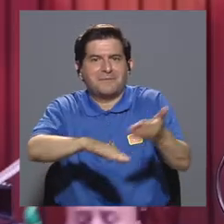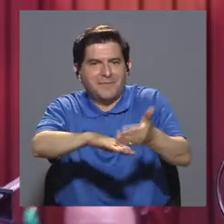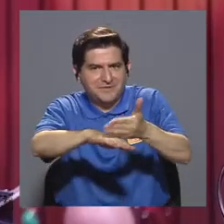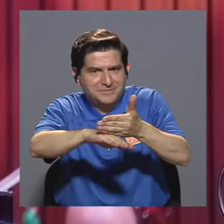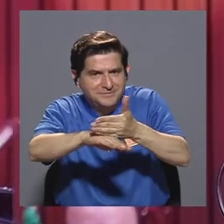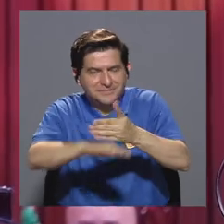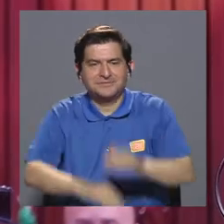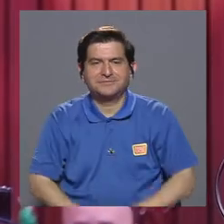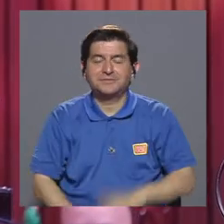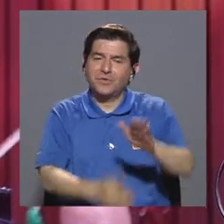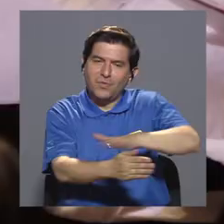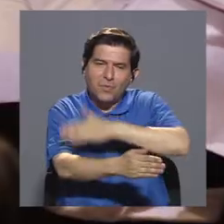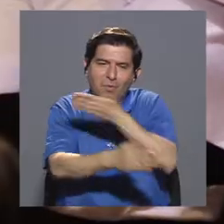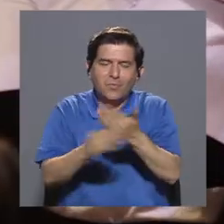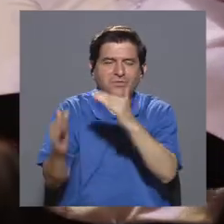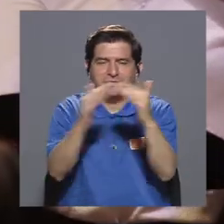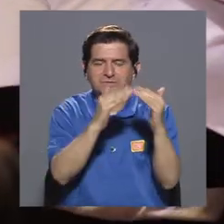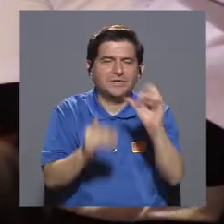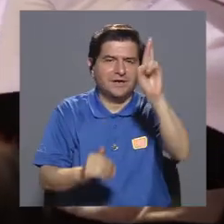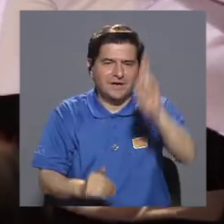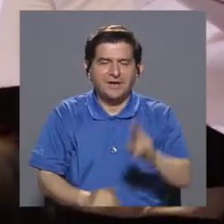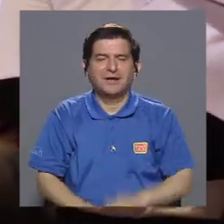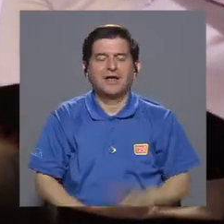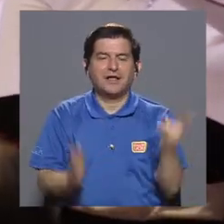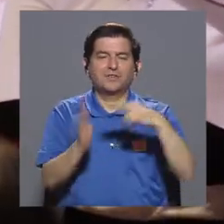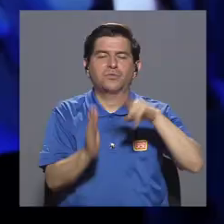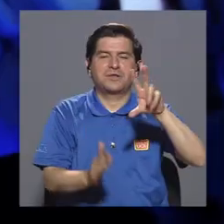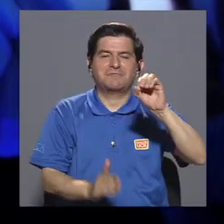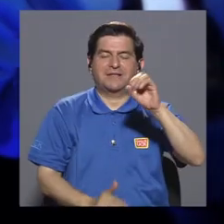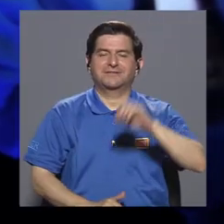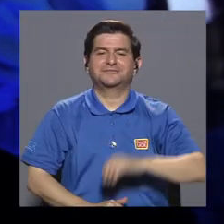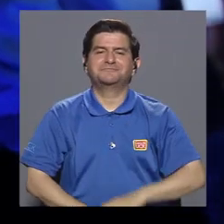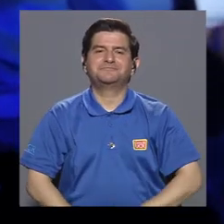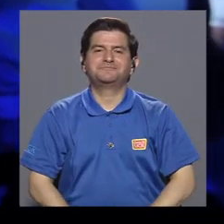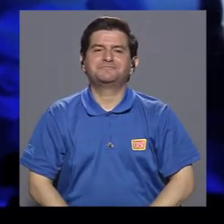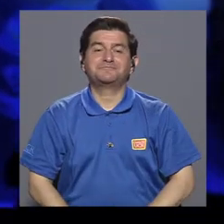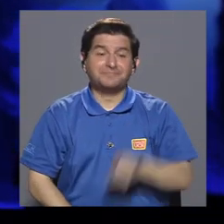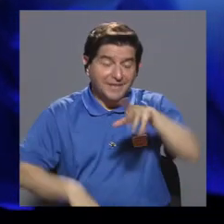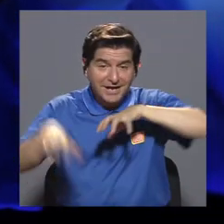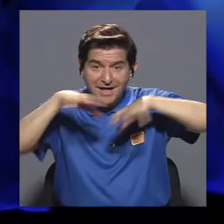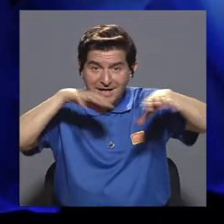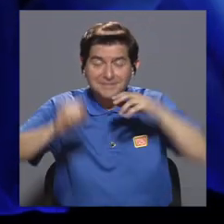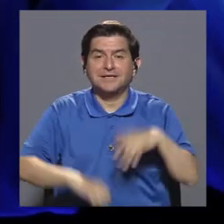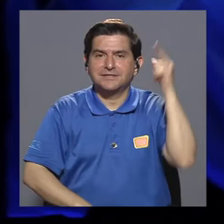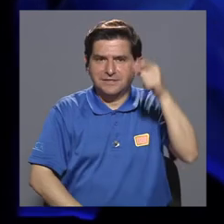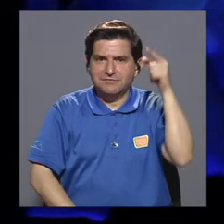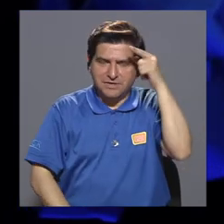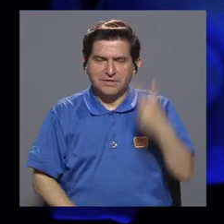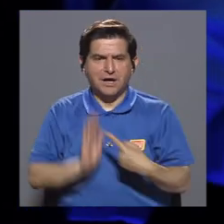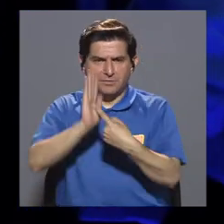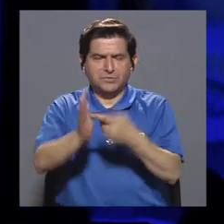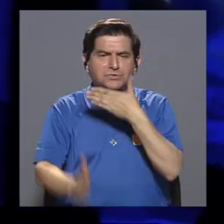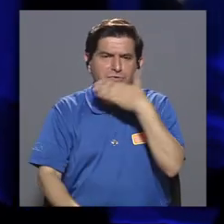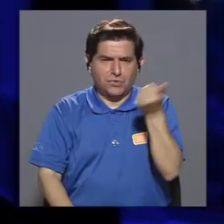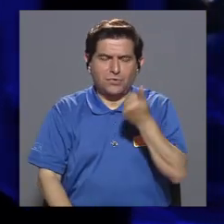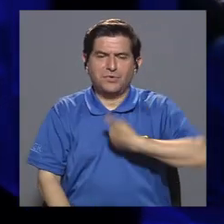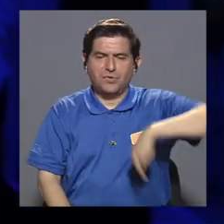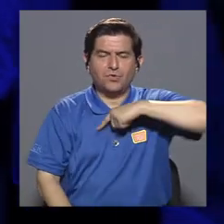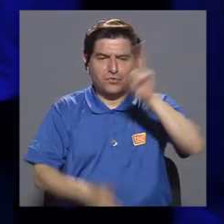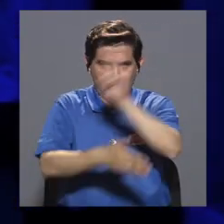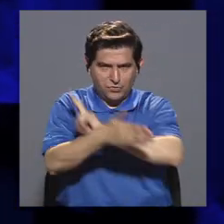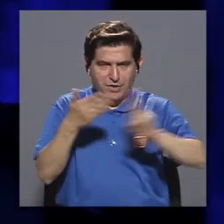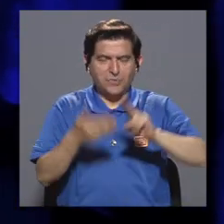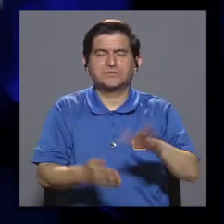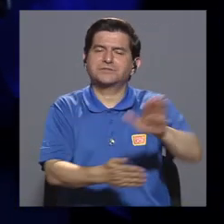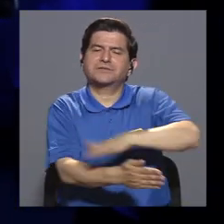mucho más música a la comunidad costarricense en el 2020. Esta actividad, sin duda alguna, presentó lo mejor de